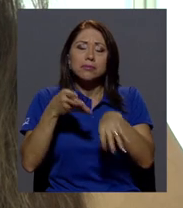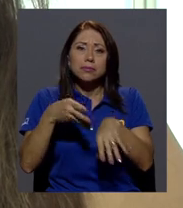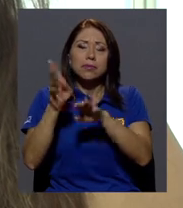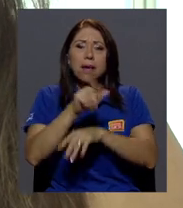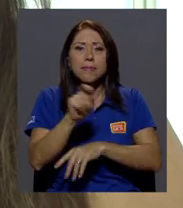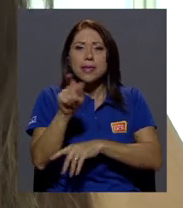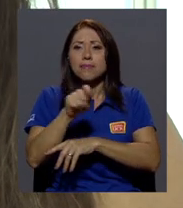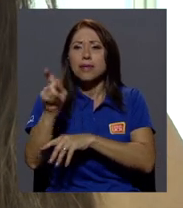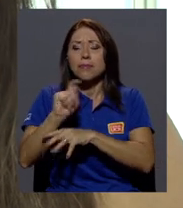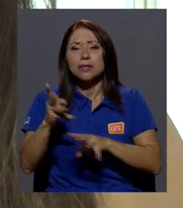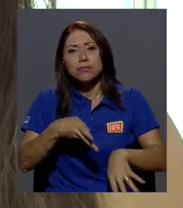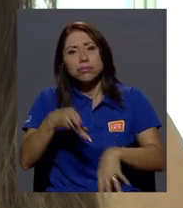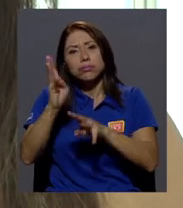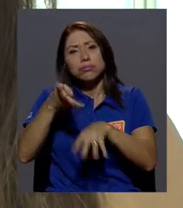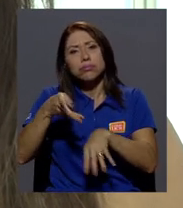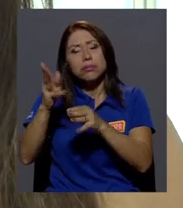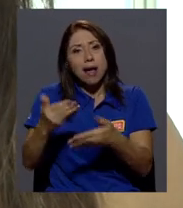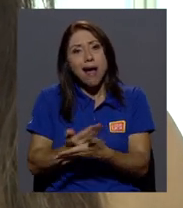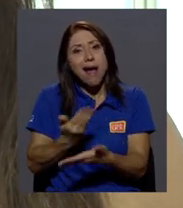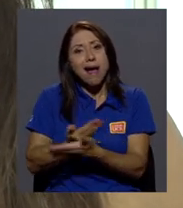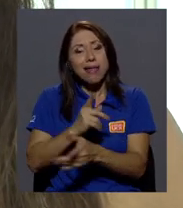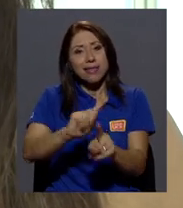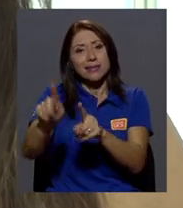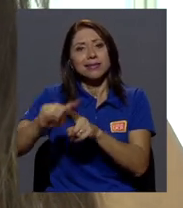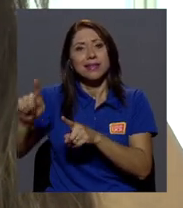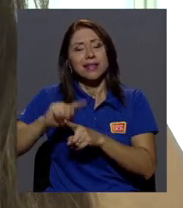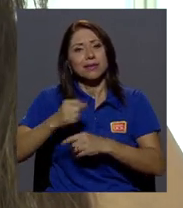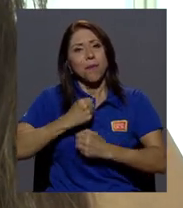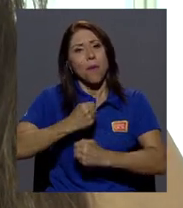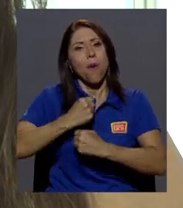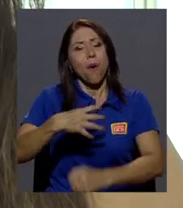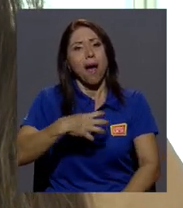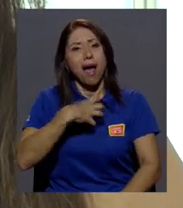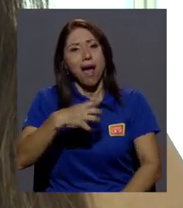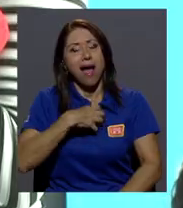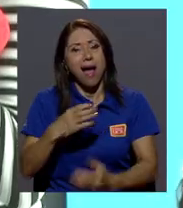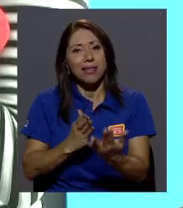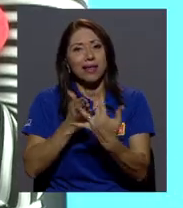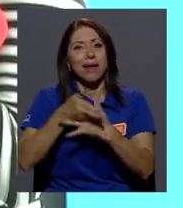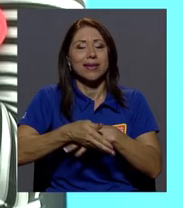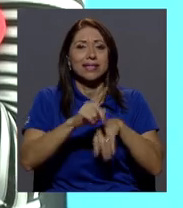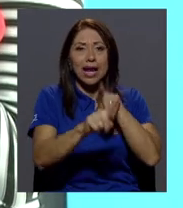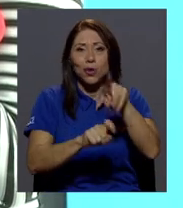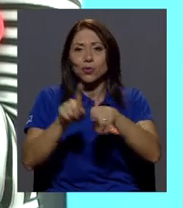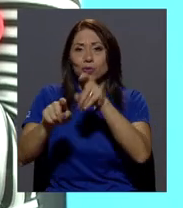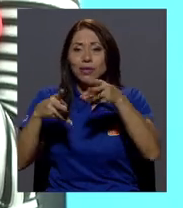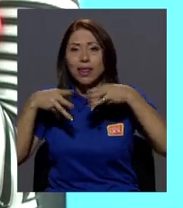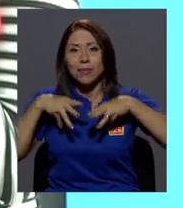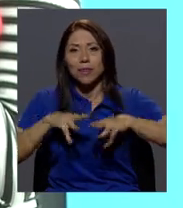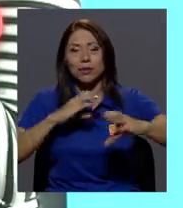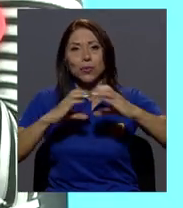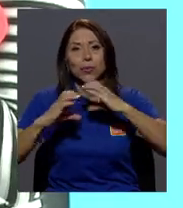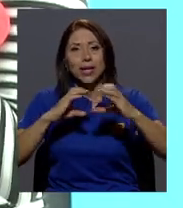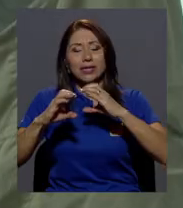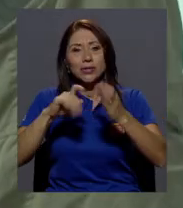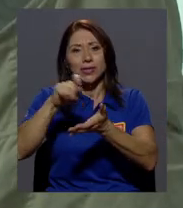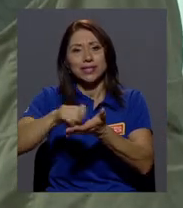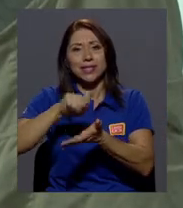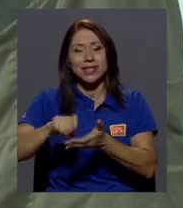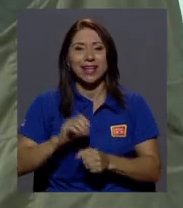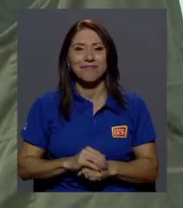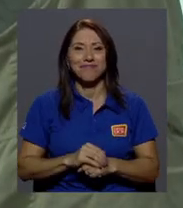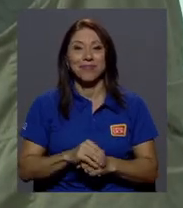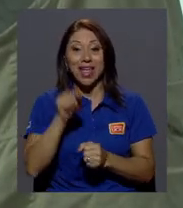las distintas protestas que se reportan a través de la consulta de medios de comunicación escrita.